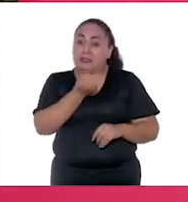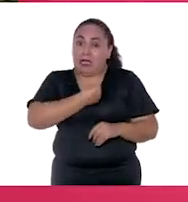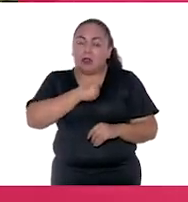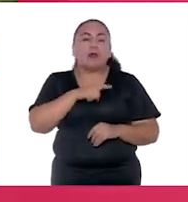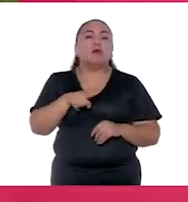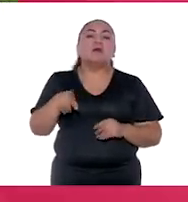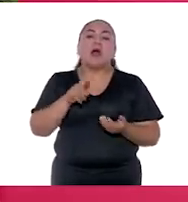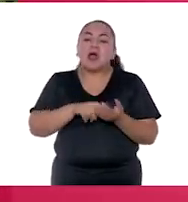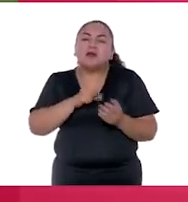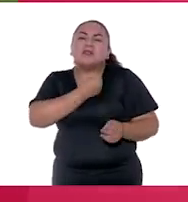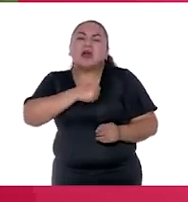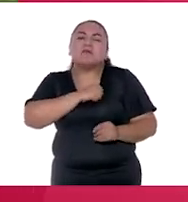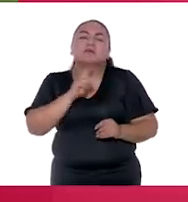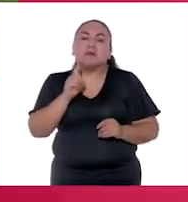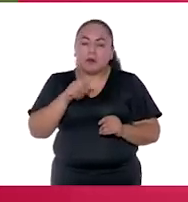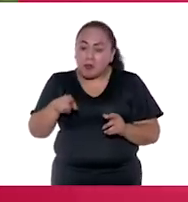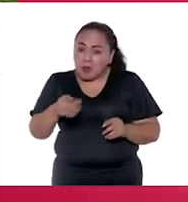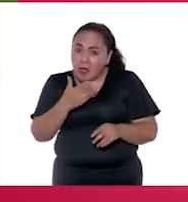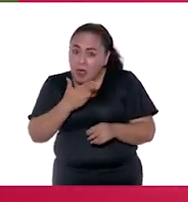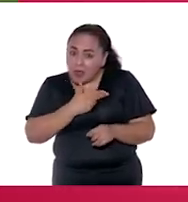más veloz que cualquier oso.